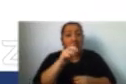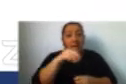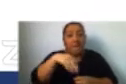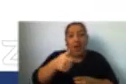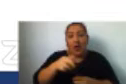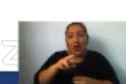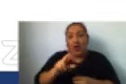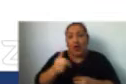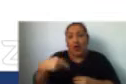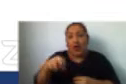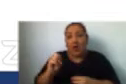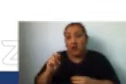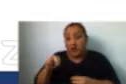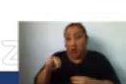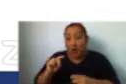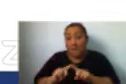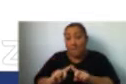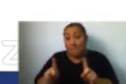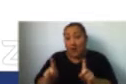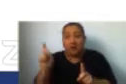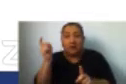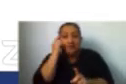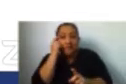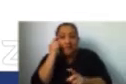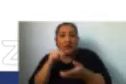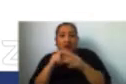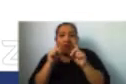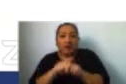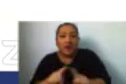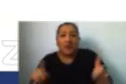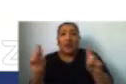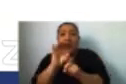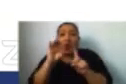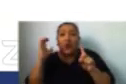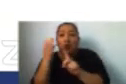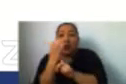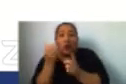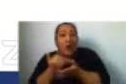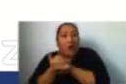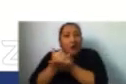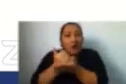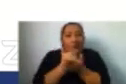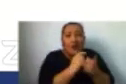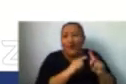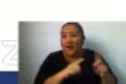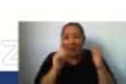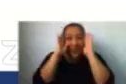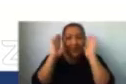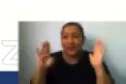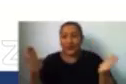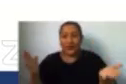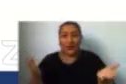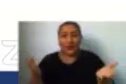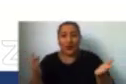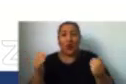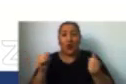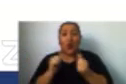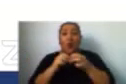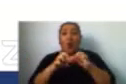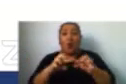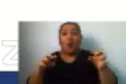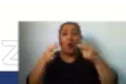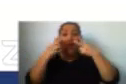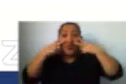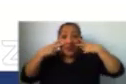además, con un enfoque de interculturalidad. La atención de los pueblos indígenas no puede